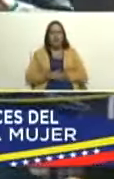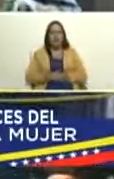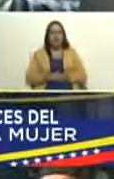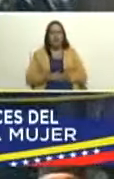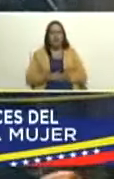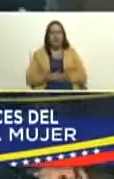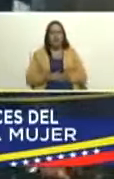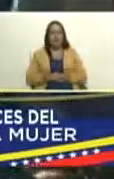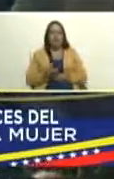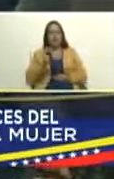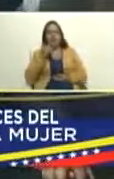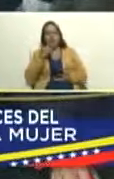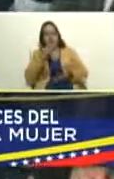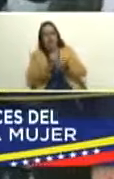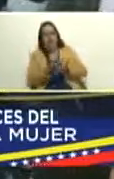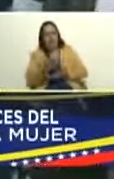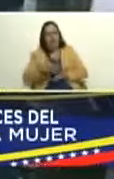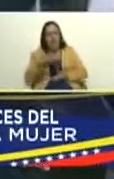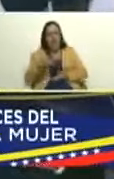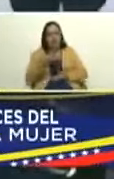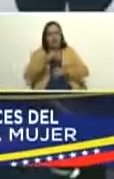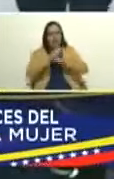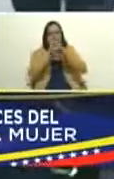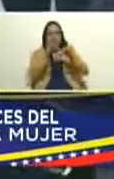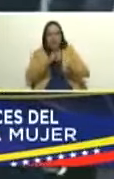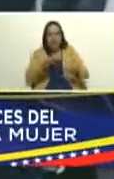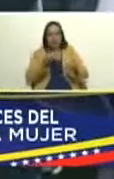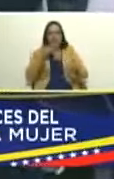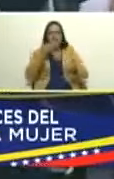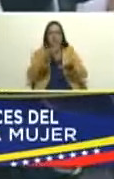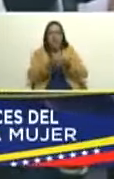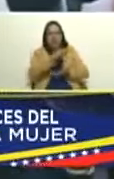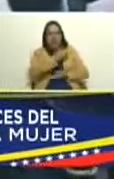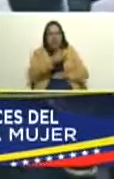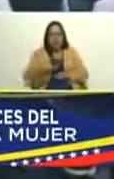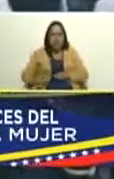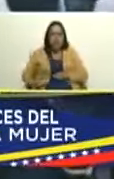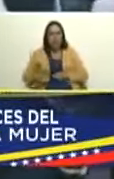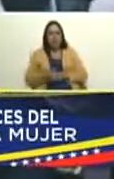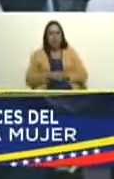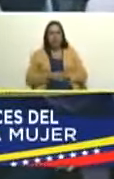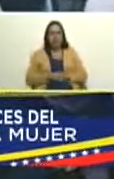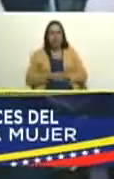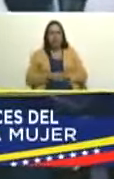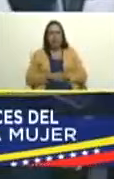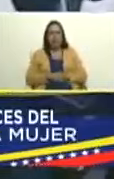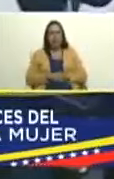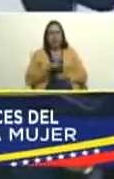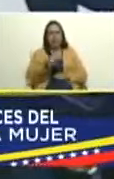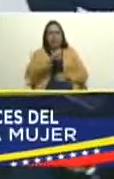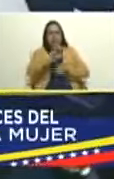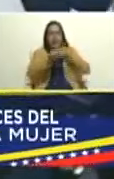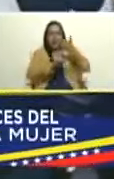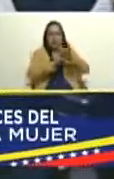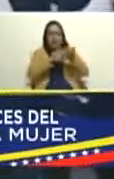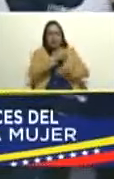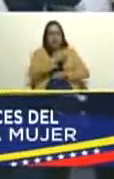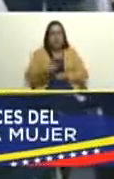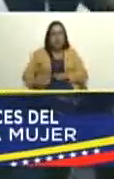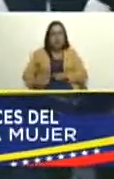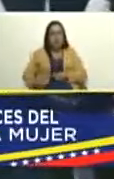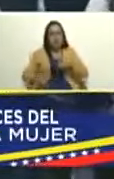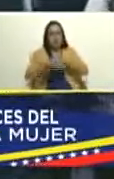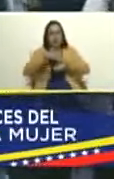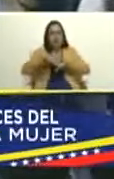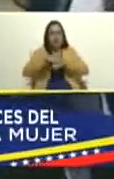Bueno, muchas gracias, me siento muy complacida. Gracias al señor presidente, a la vicepresidenta, a la ministra